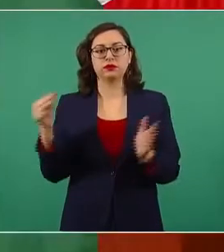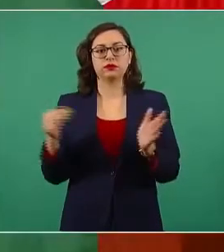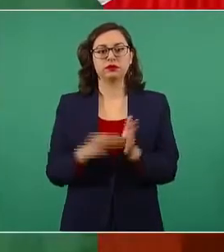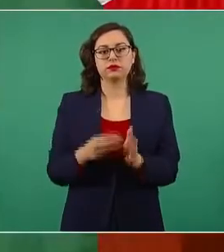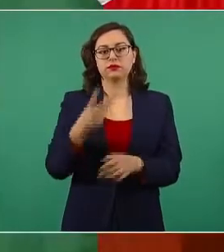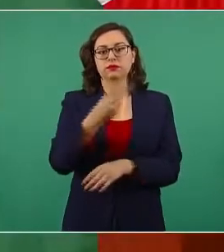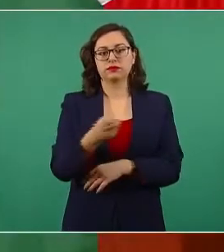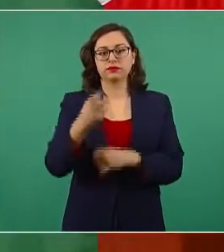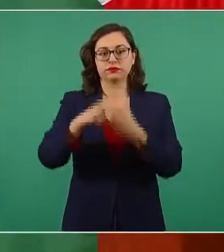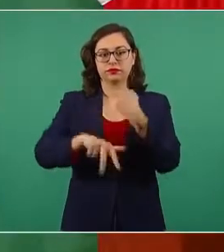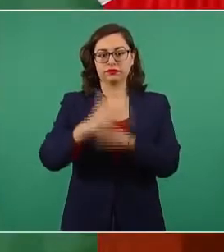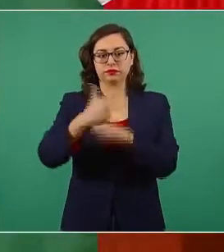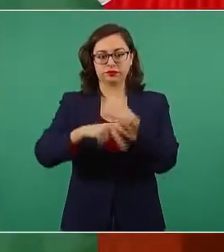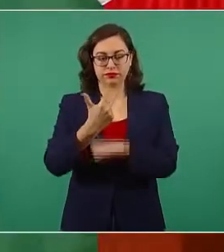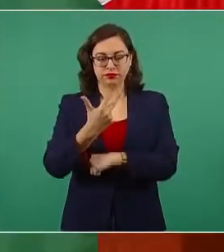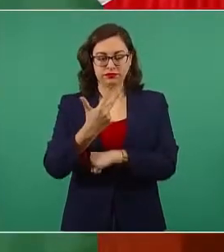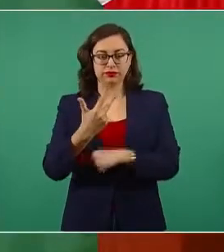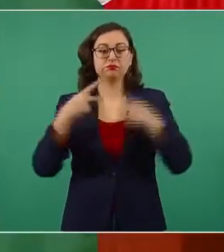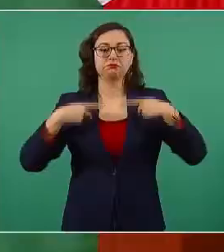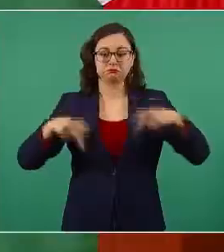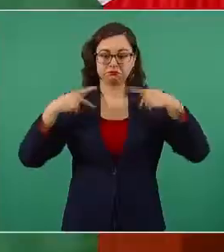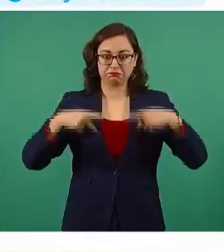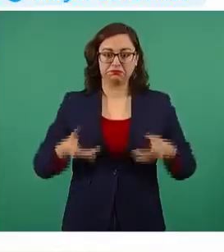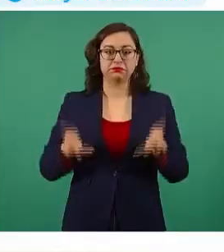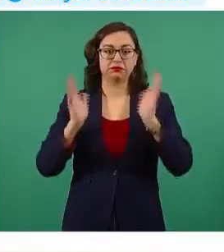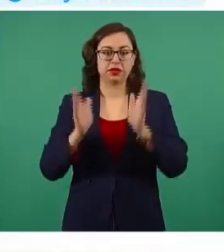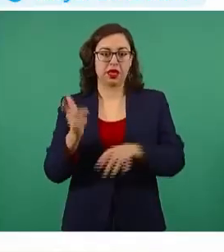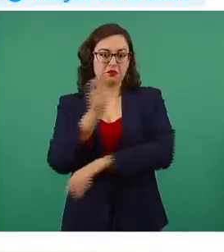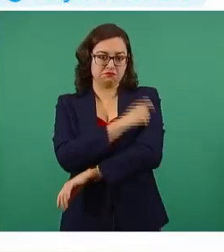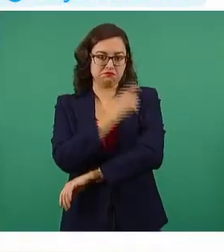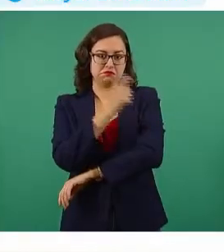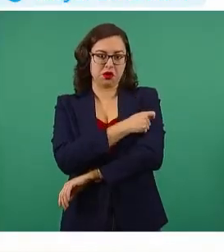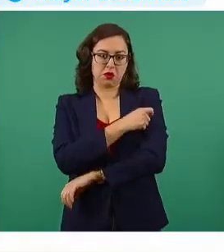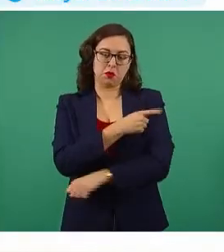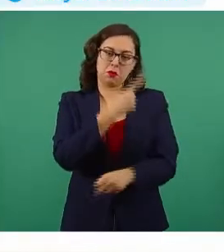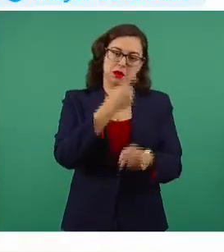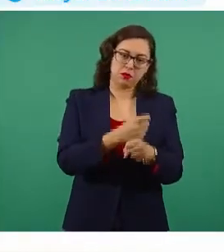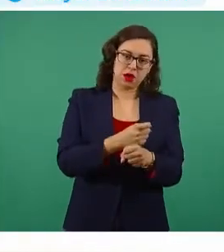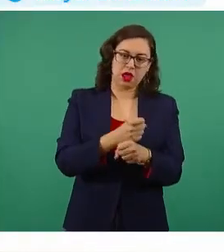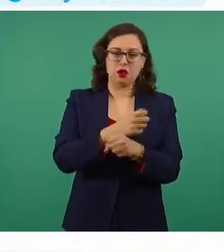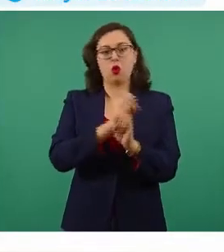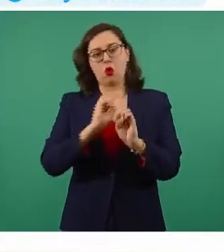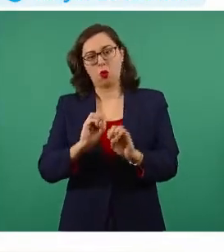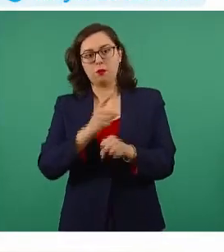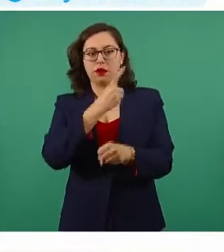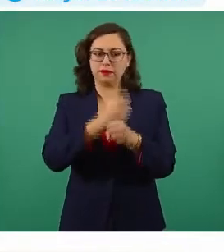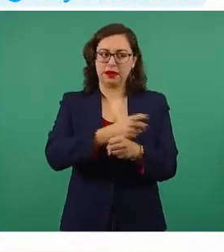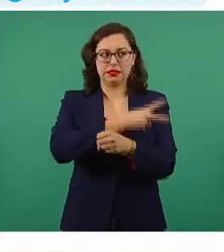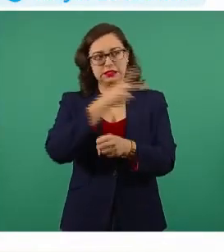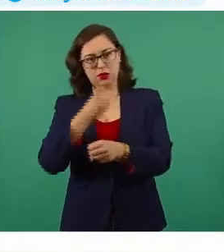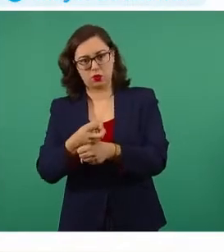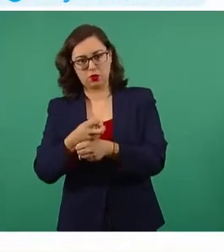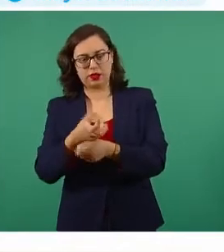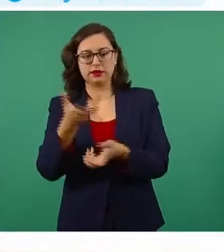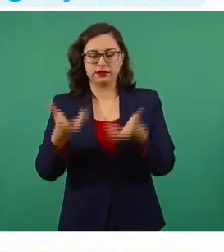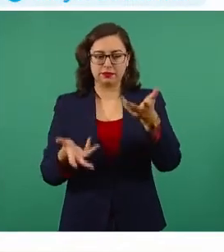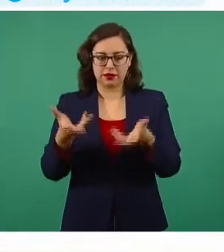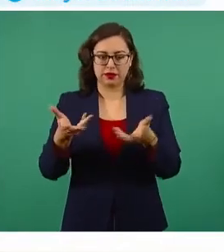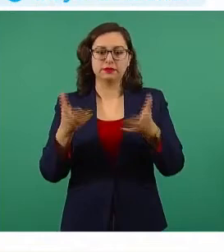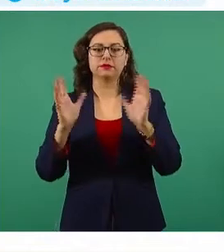22,043,213 personas que hemos recibido la primera o la segunda dosis, y esto